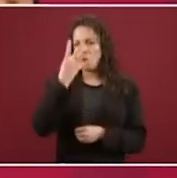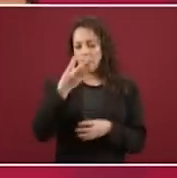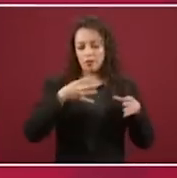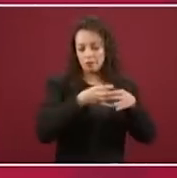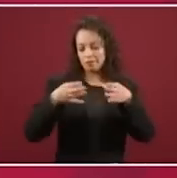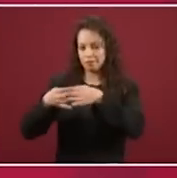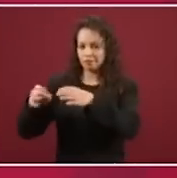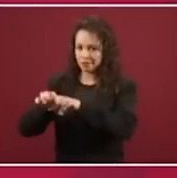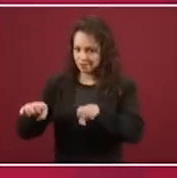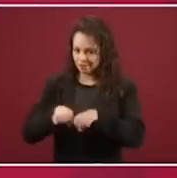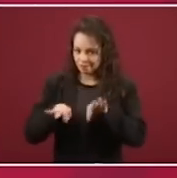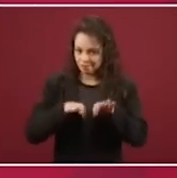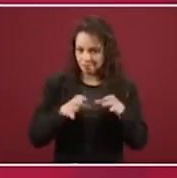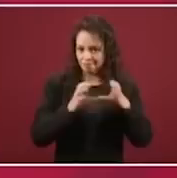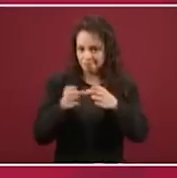que